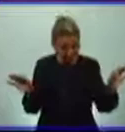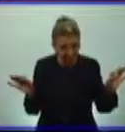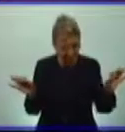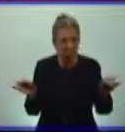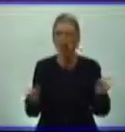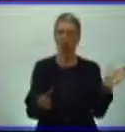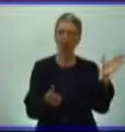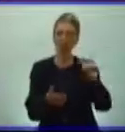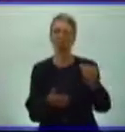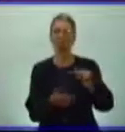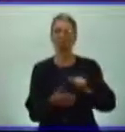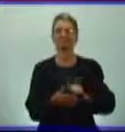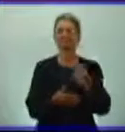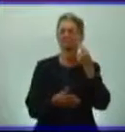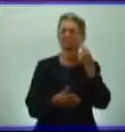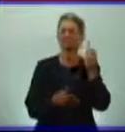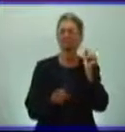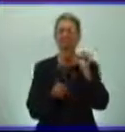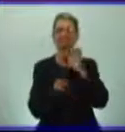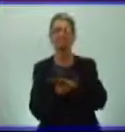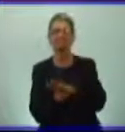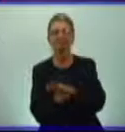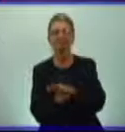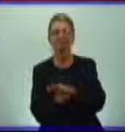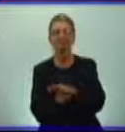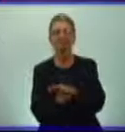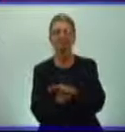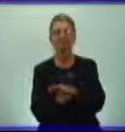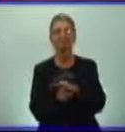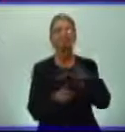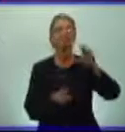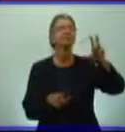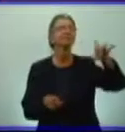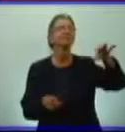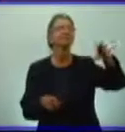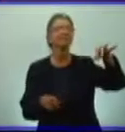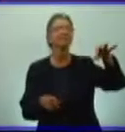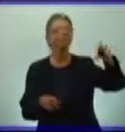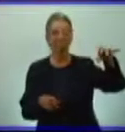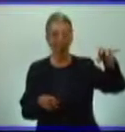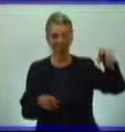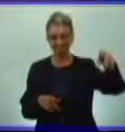Pues vamos. Vamos a comenzar por la provincia Pinar del Río.